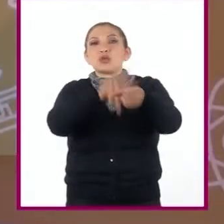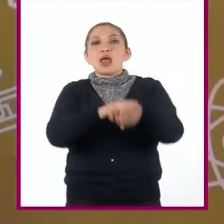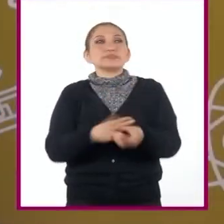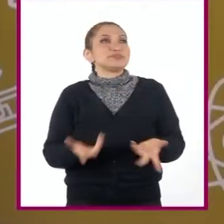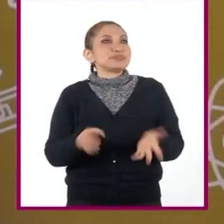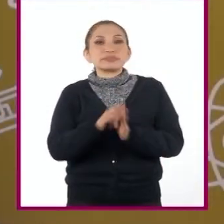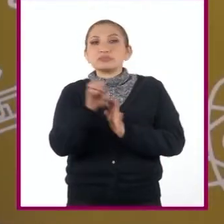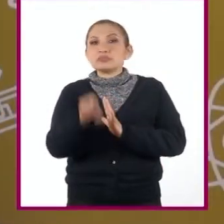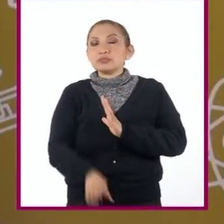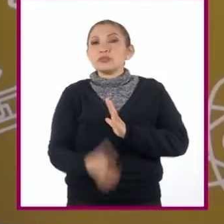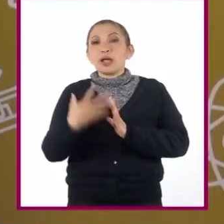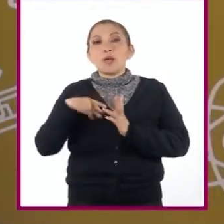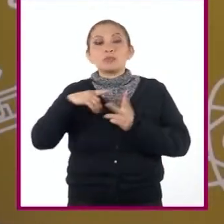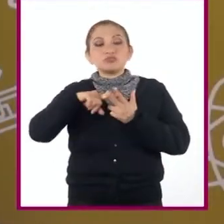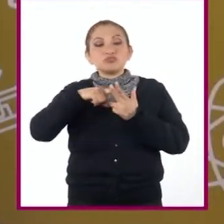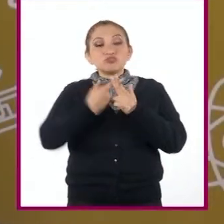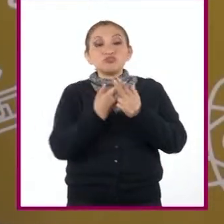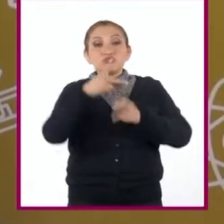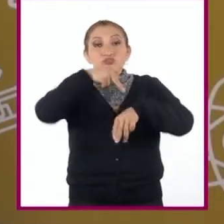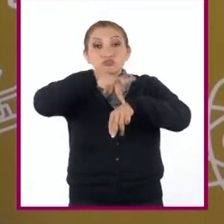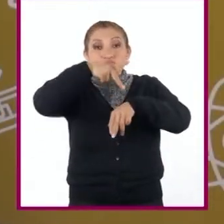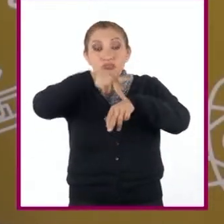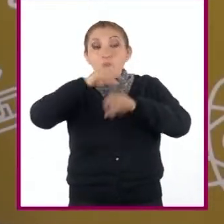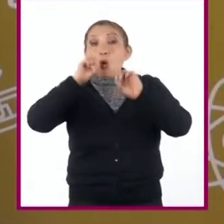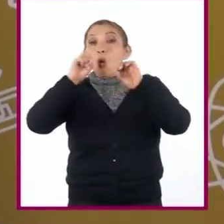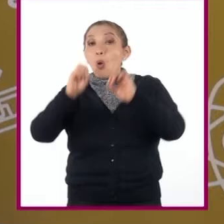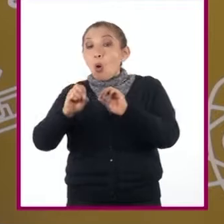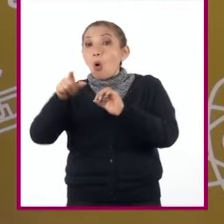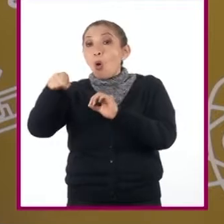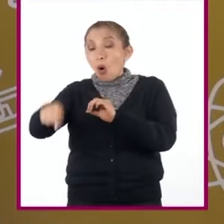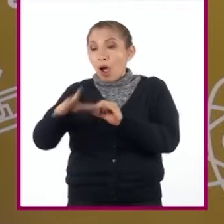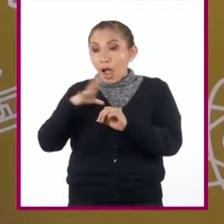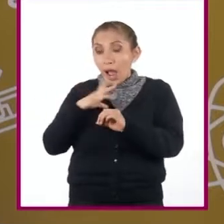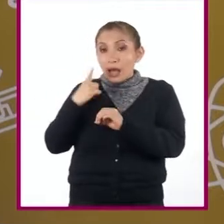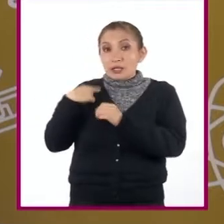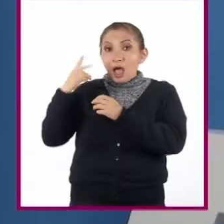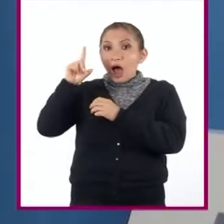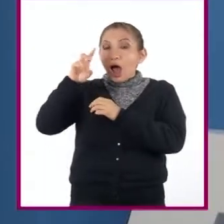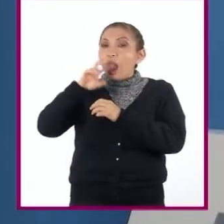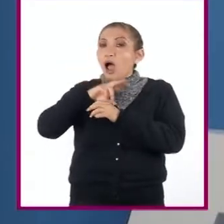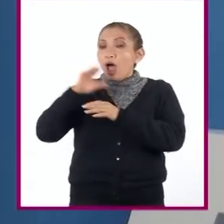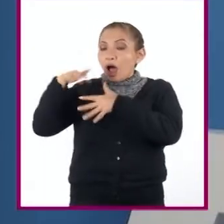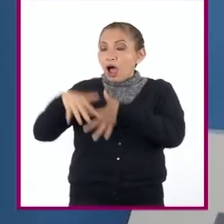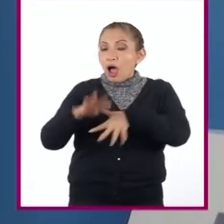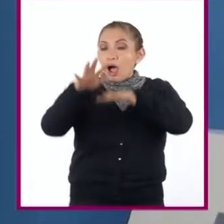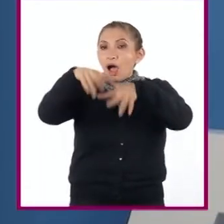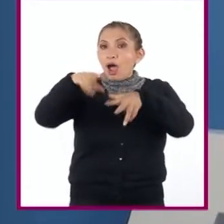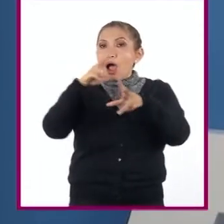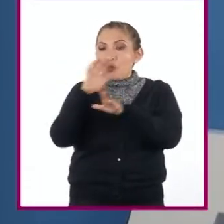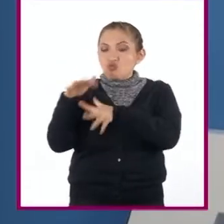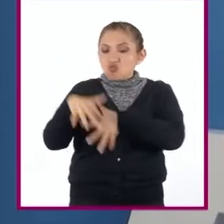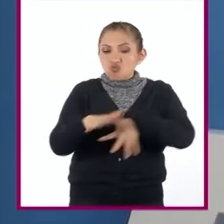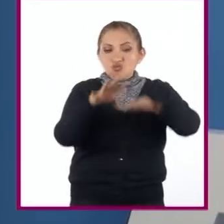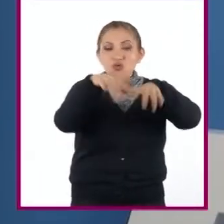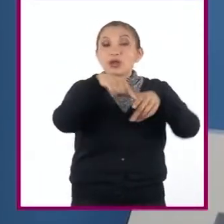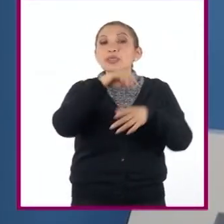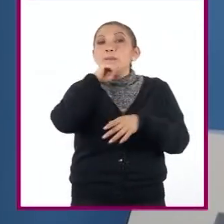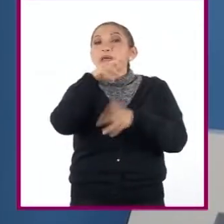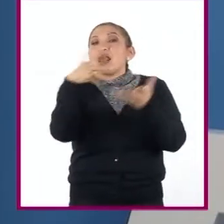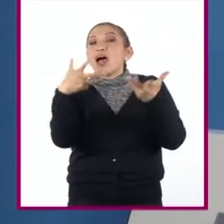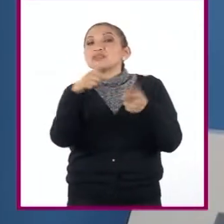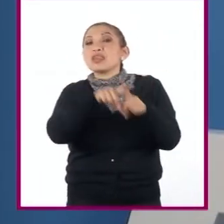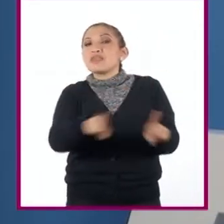naturales, como la formación de rocas o la existencia de las corrientes marinas. Además, permite